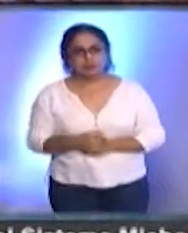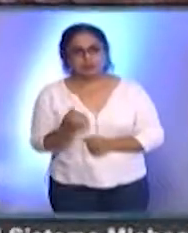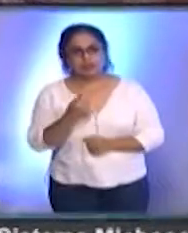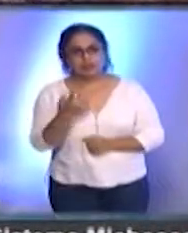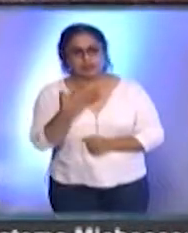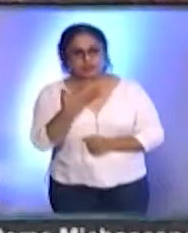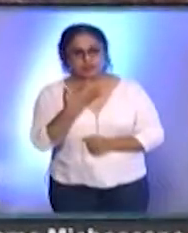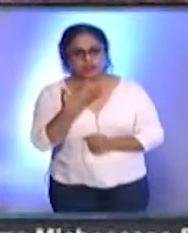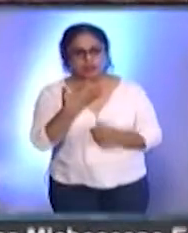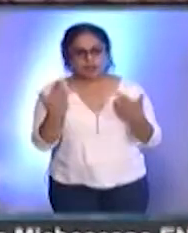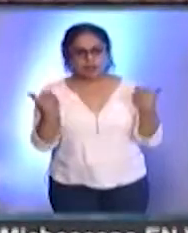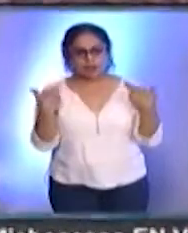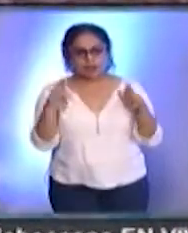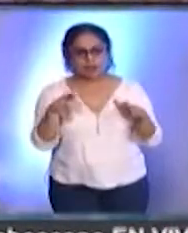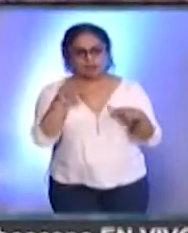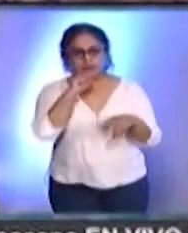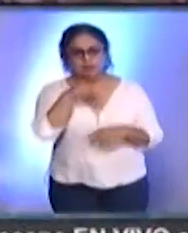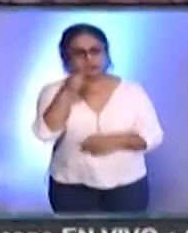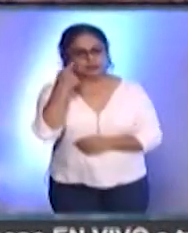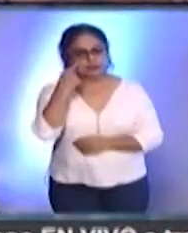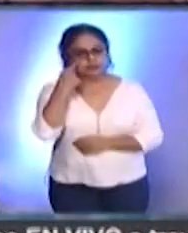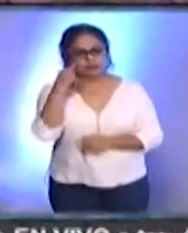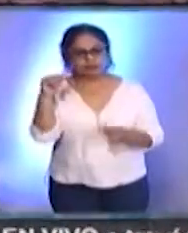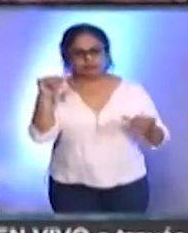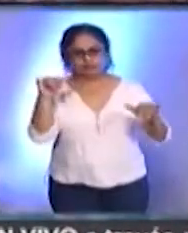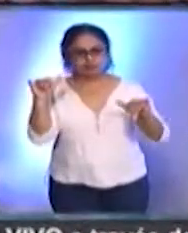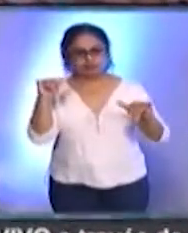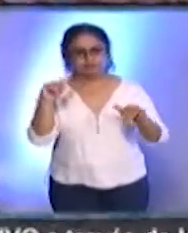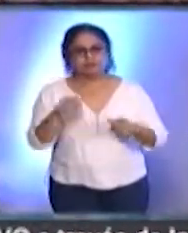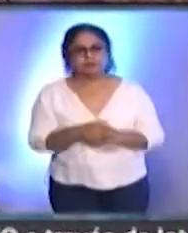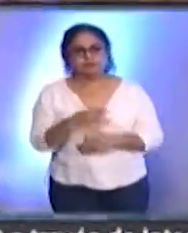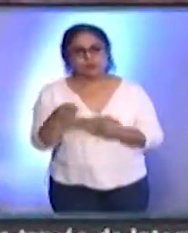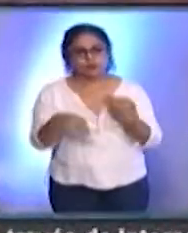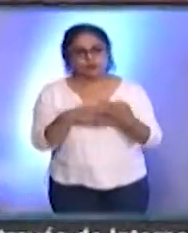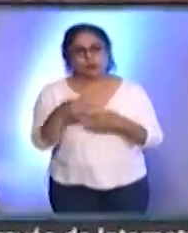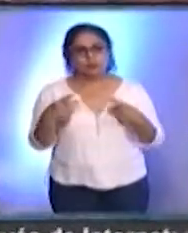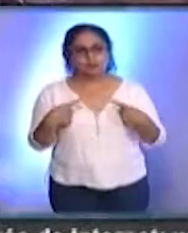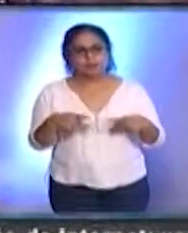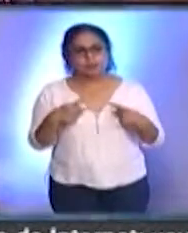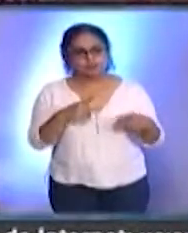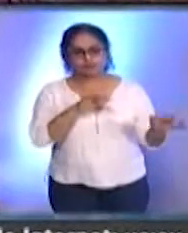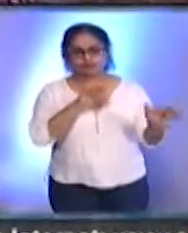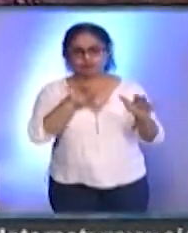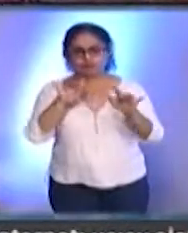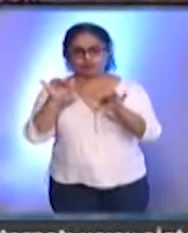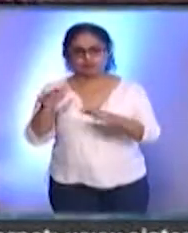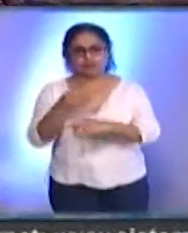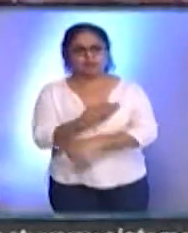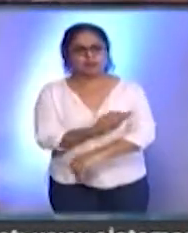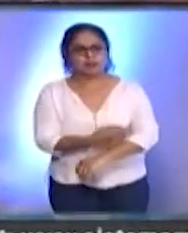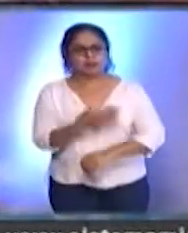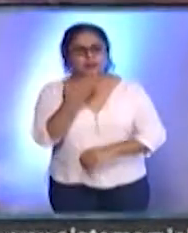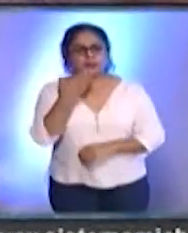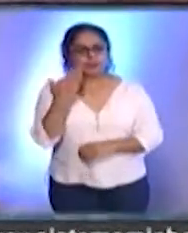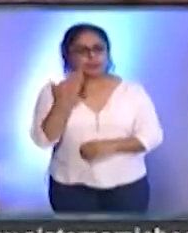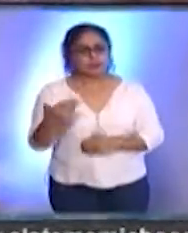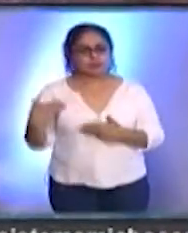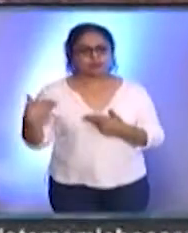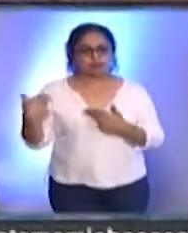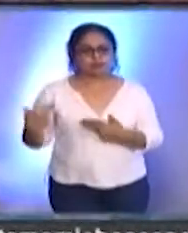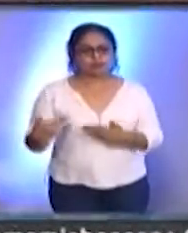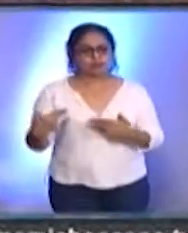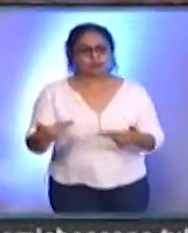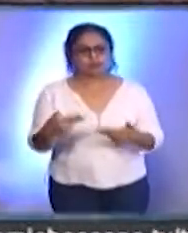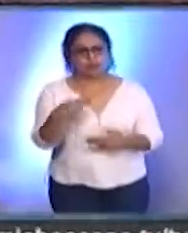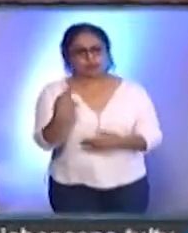que representan esta tradición en la ciudad. Y bueno, invitar a todos los morelianos a que acudan con sus familias, porque es una tradición que, además de que es de la